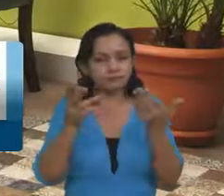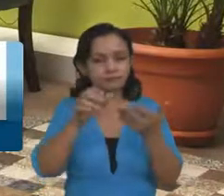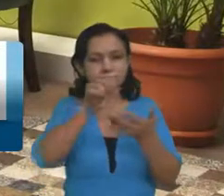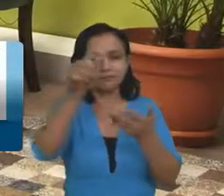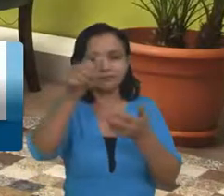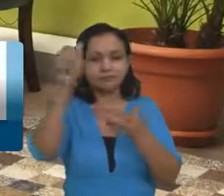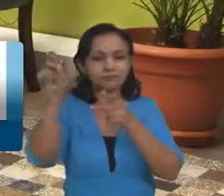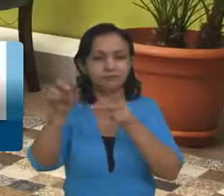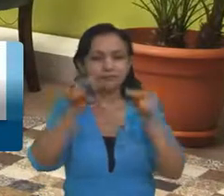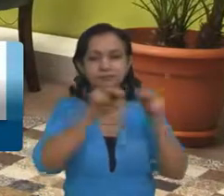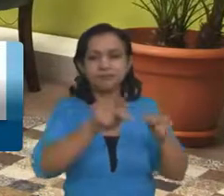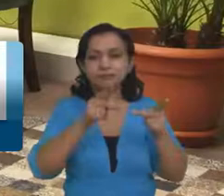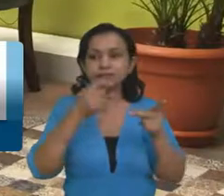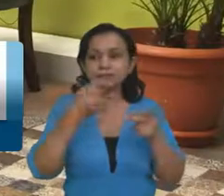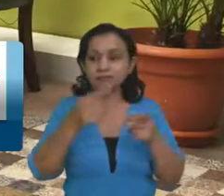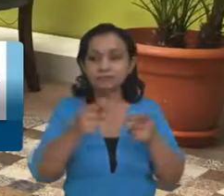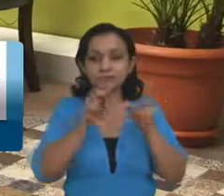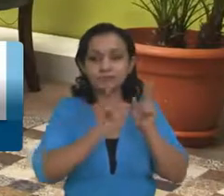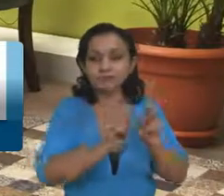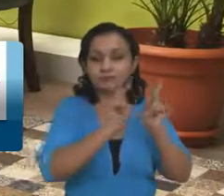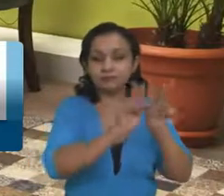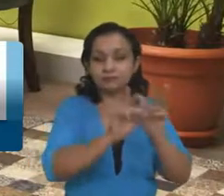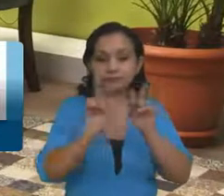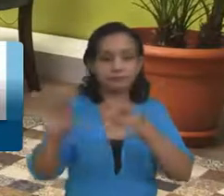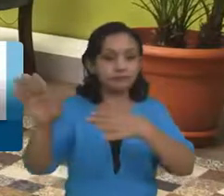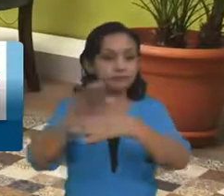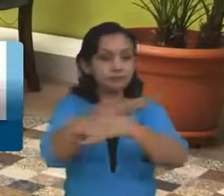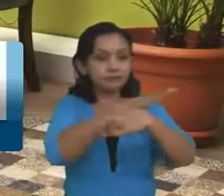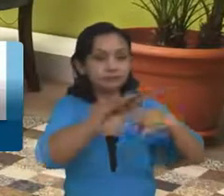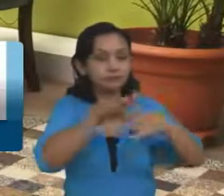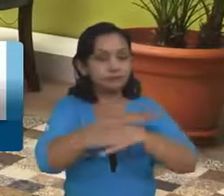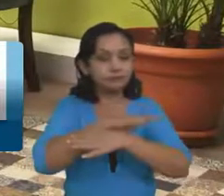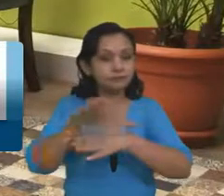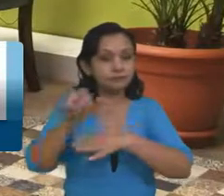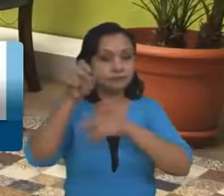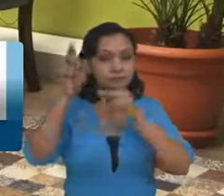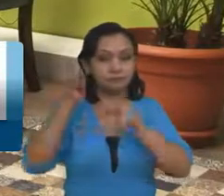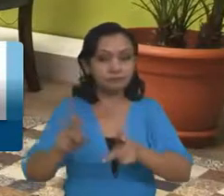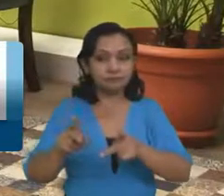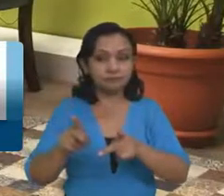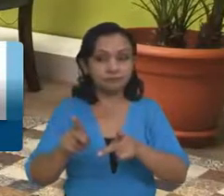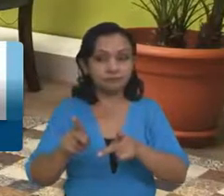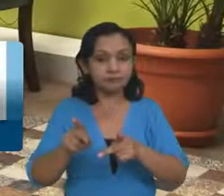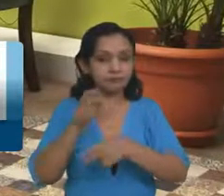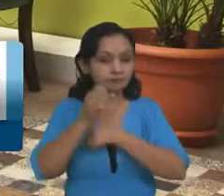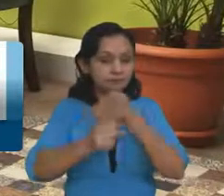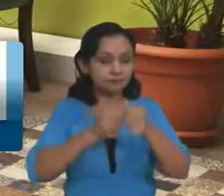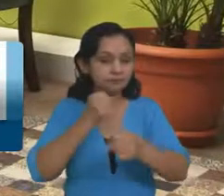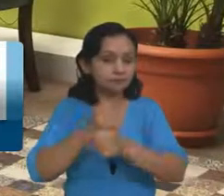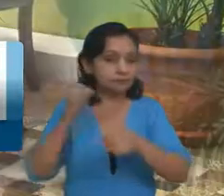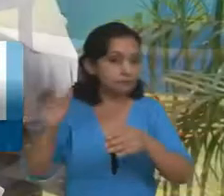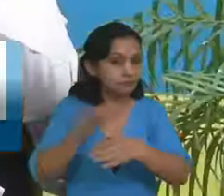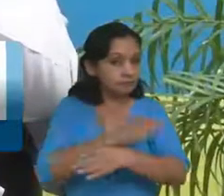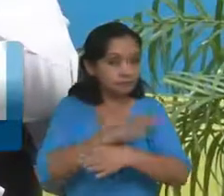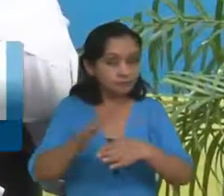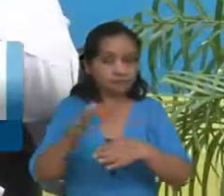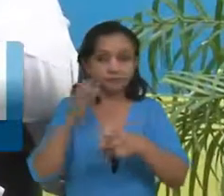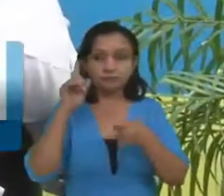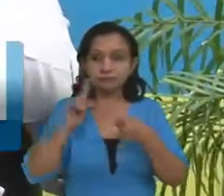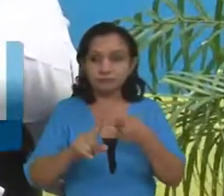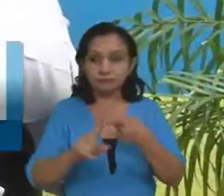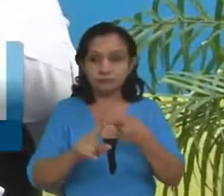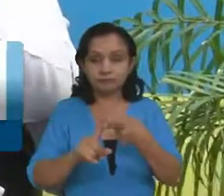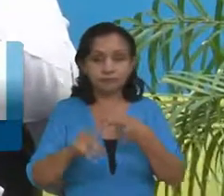otras personas. Exacto, persona. Hay que individualizar. Okay. Quizá la otra persona no tenía la misma edad. Obvio. Quizá la otra persona era